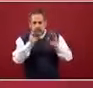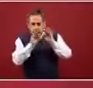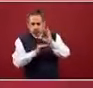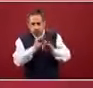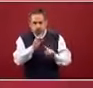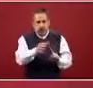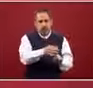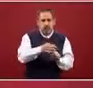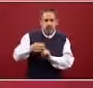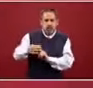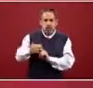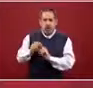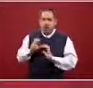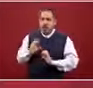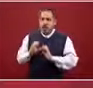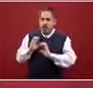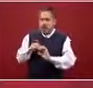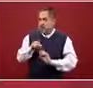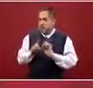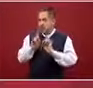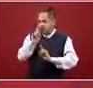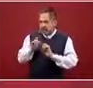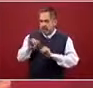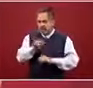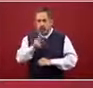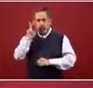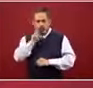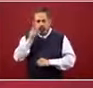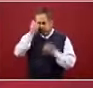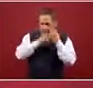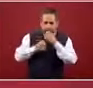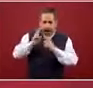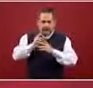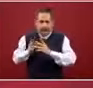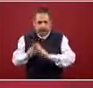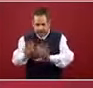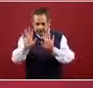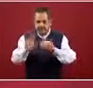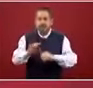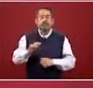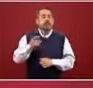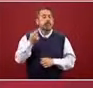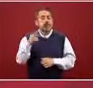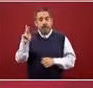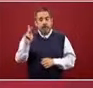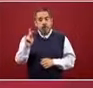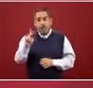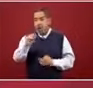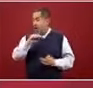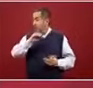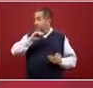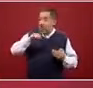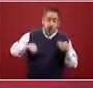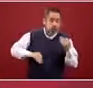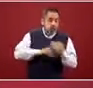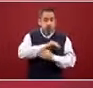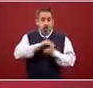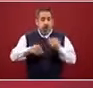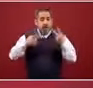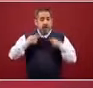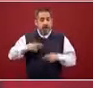en aislamiento, reconocerlas como un caso sospechoso, hacerles la prueba, estudiar sus contactos. Sin embargo, no todas las personas